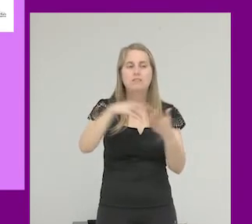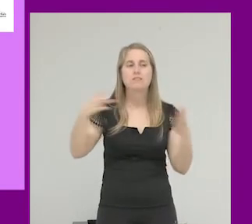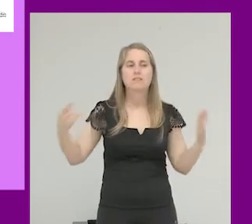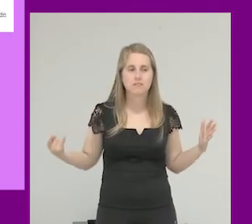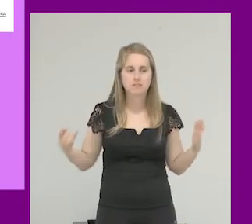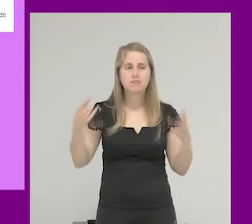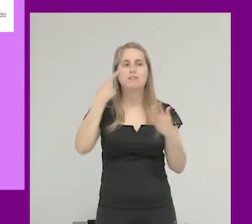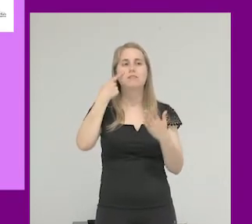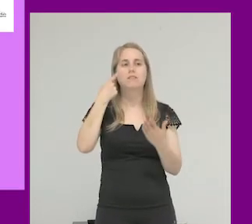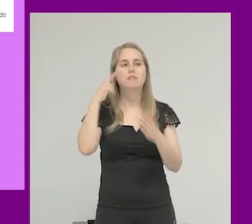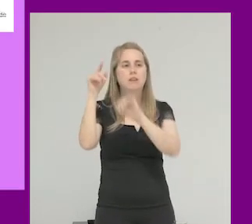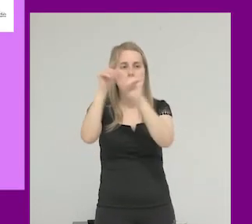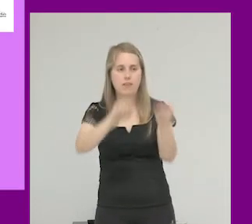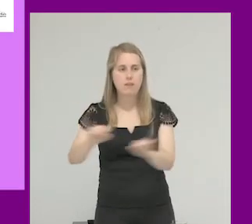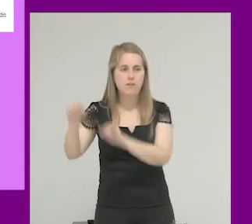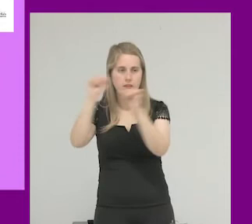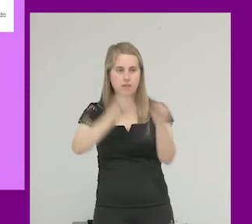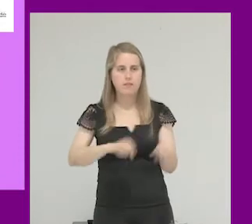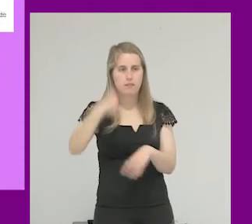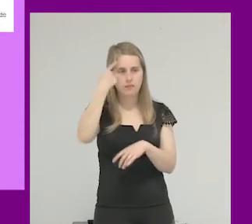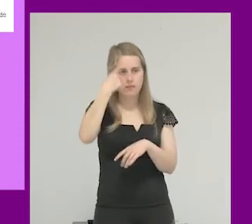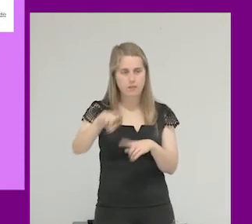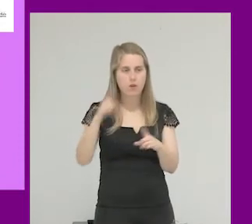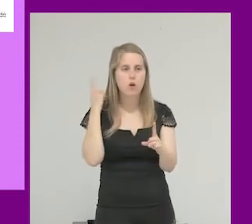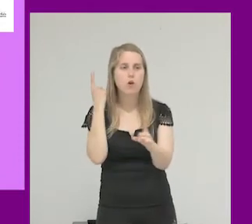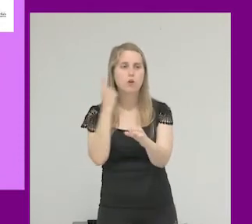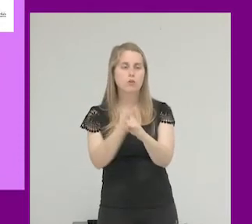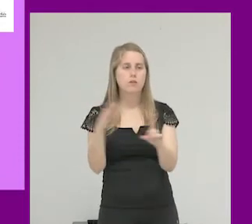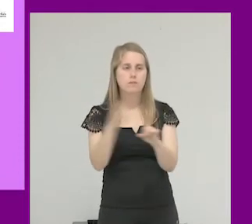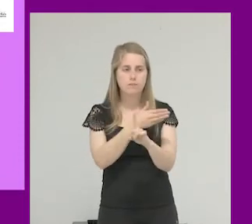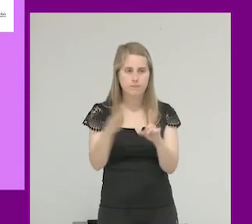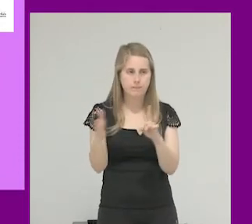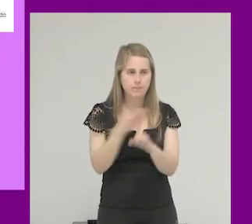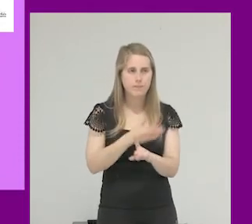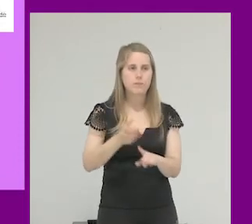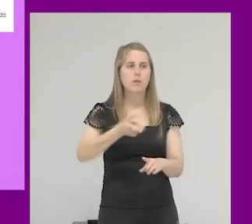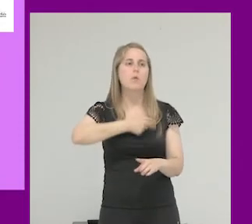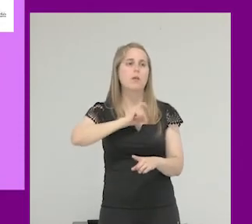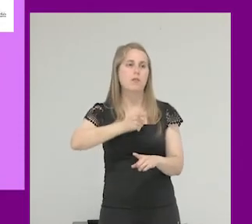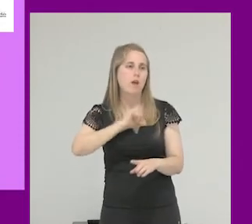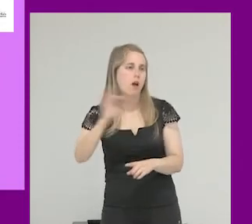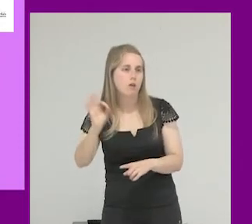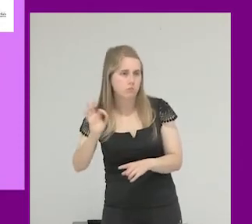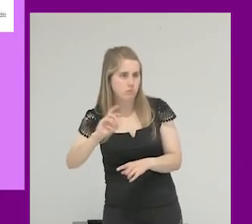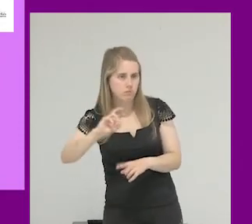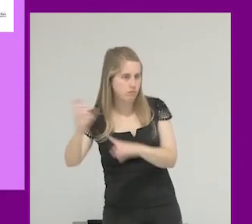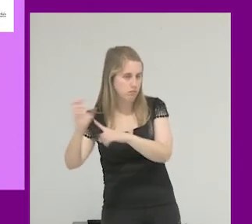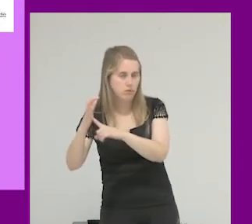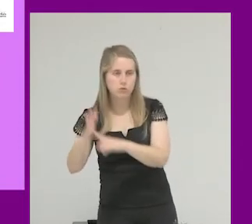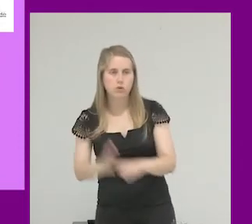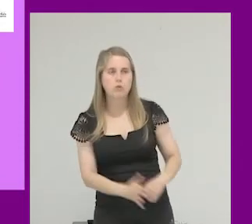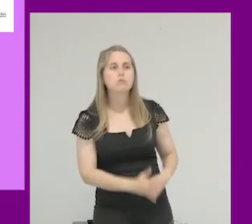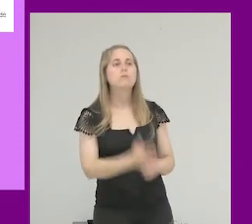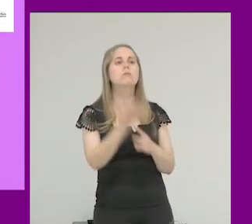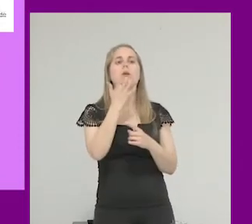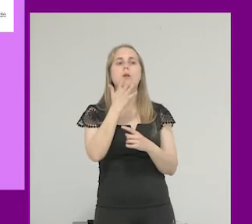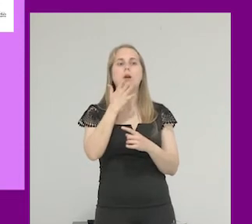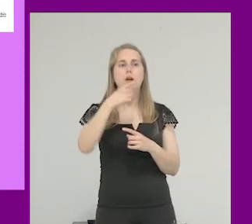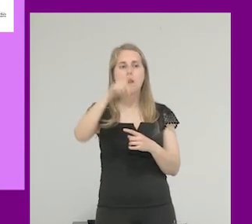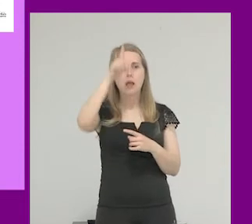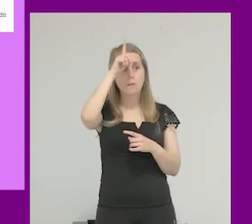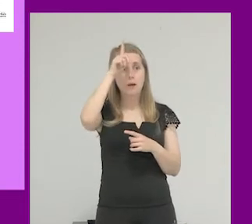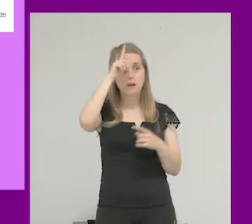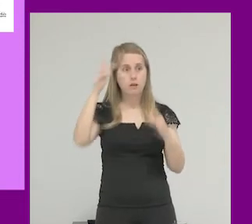para defenderse frente a los ataques de los policías y otros agresores. En Alemania, en los años 20 y 30,